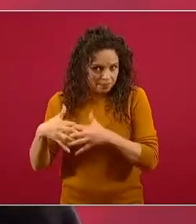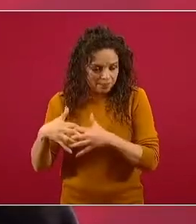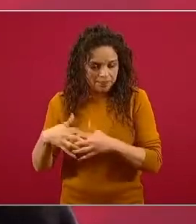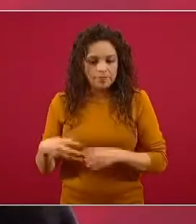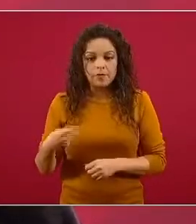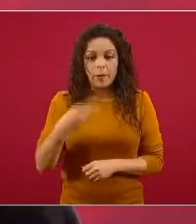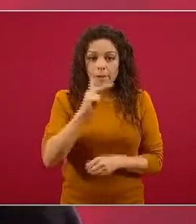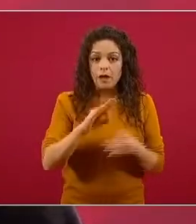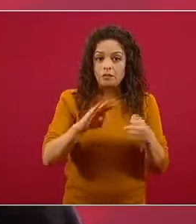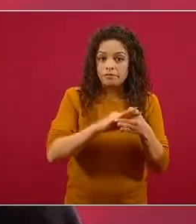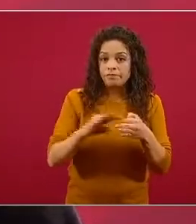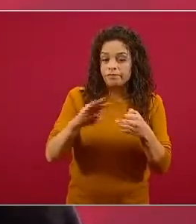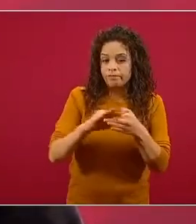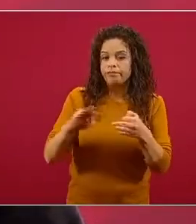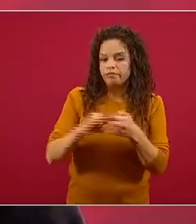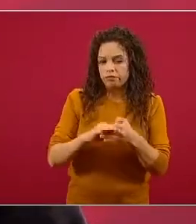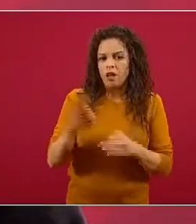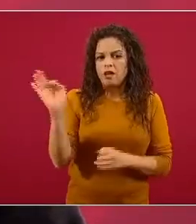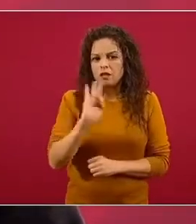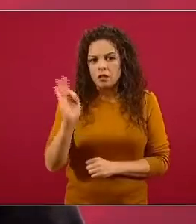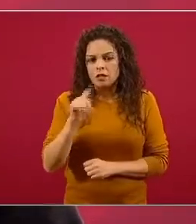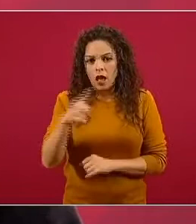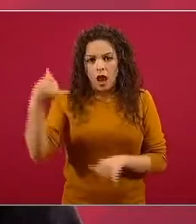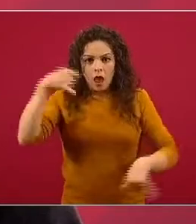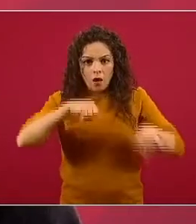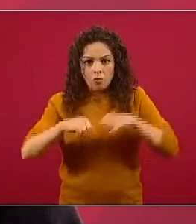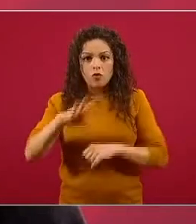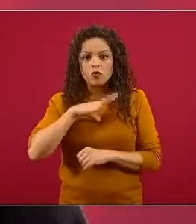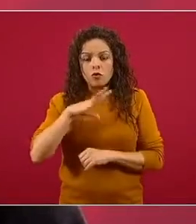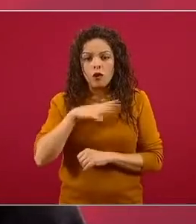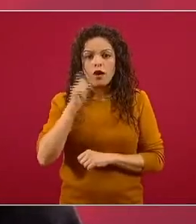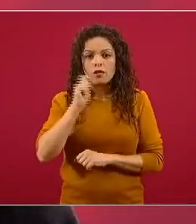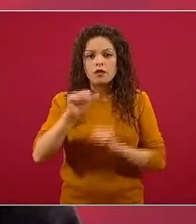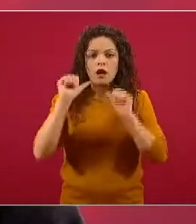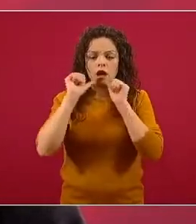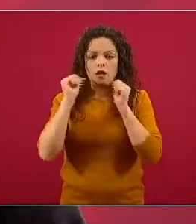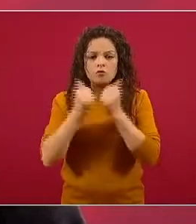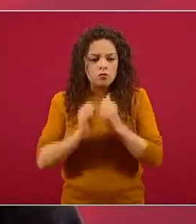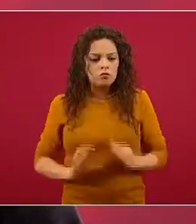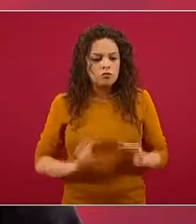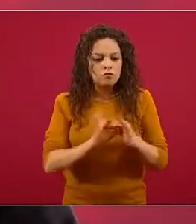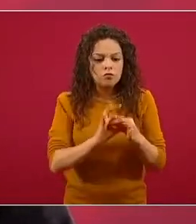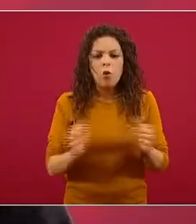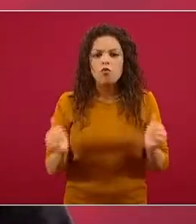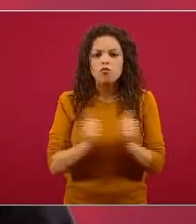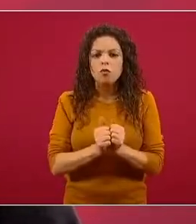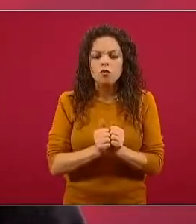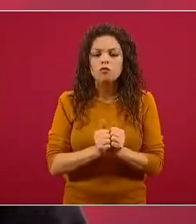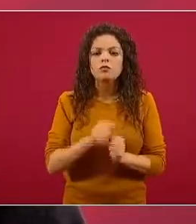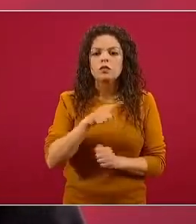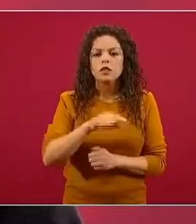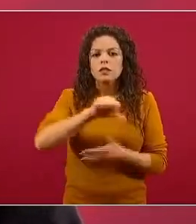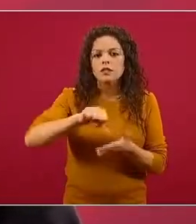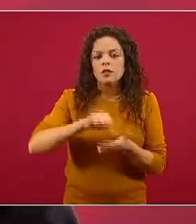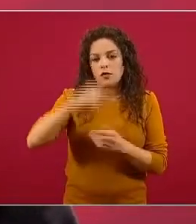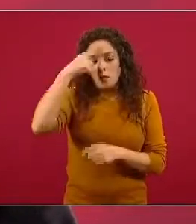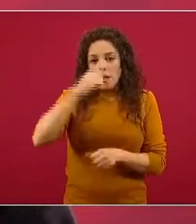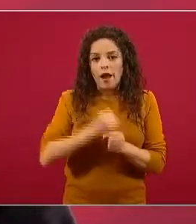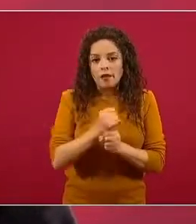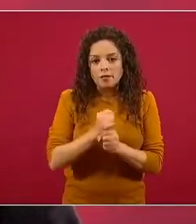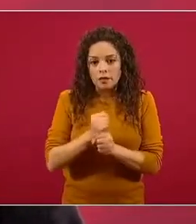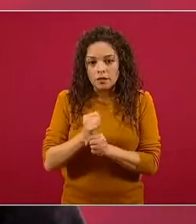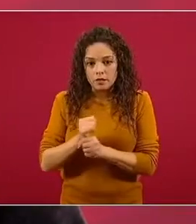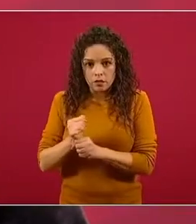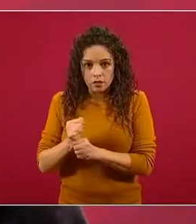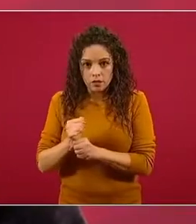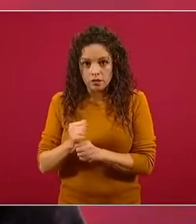que los laboratorios farmacéuticos tengan asociaciones con centros de investigación de muy alto desempeño a